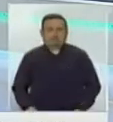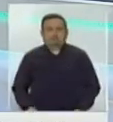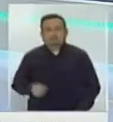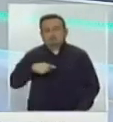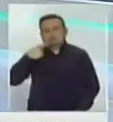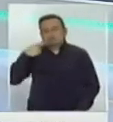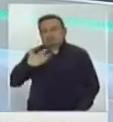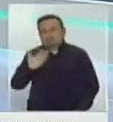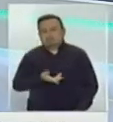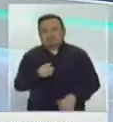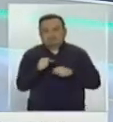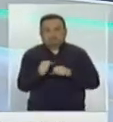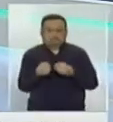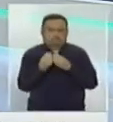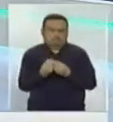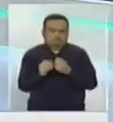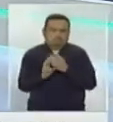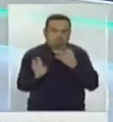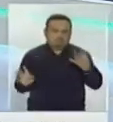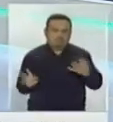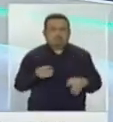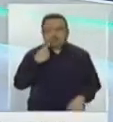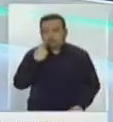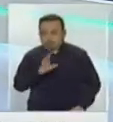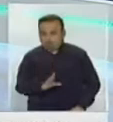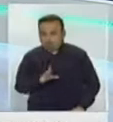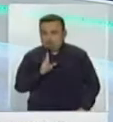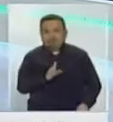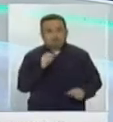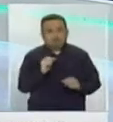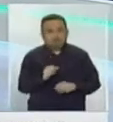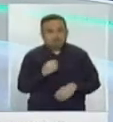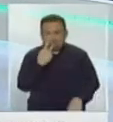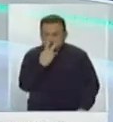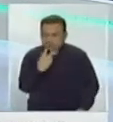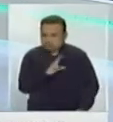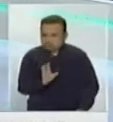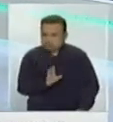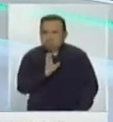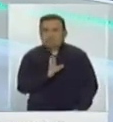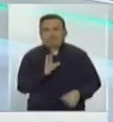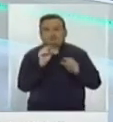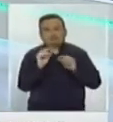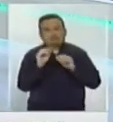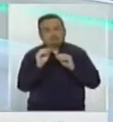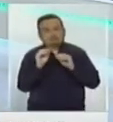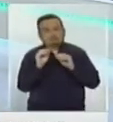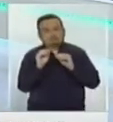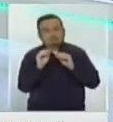alguien me decía, los supermercados se ven llenos, largas filas, pero ojo que eso puede dar una visión que está un